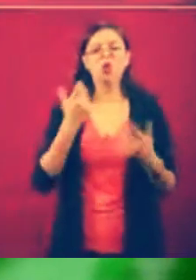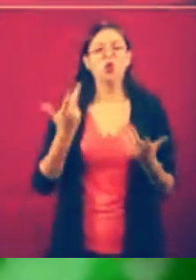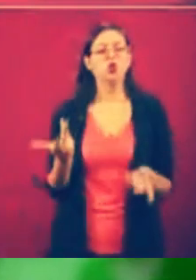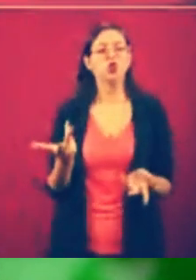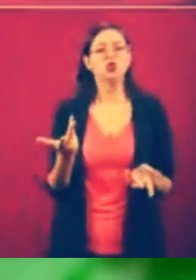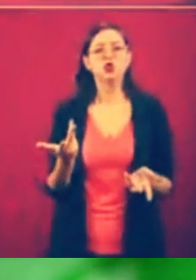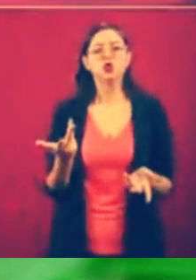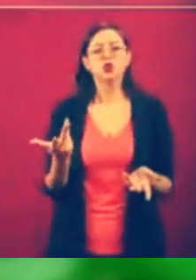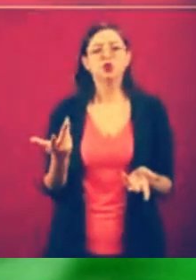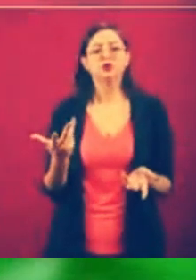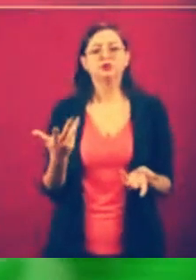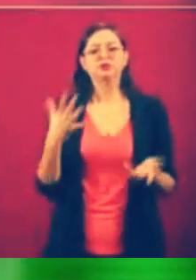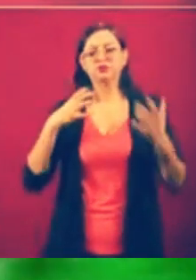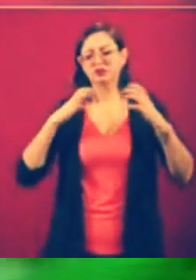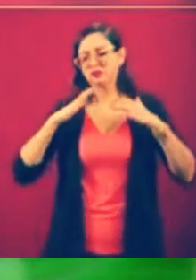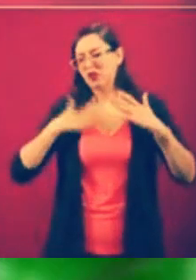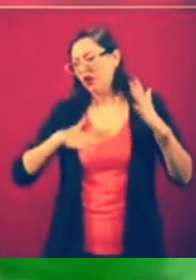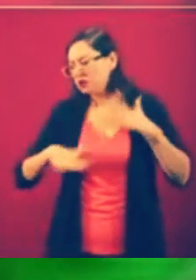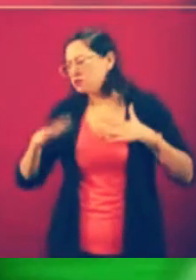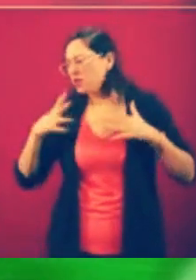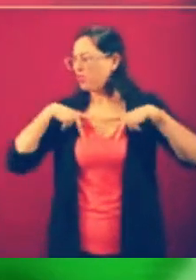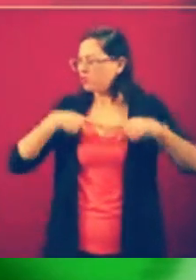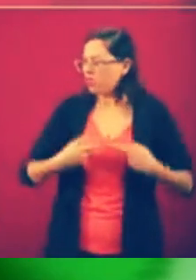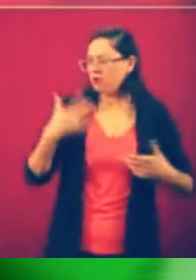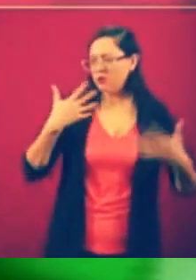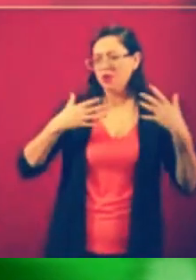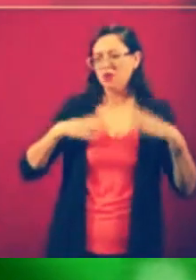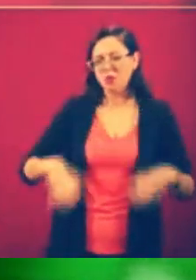hay malestar de cuerpo,